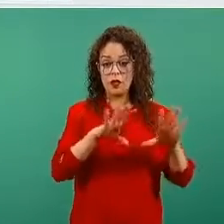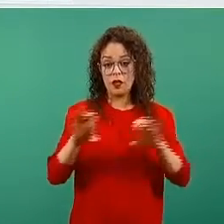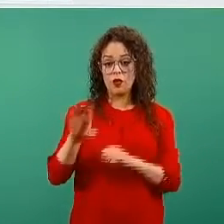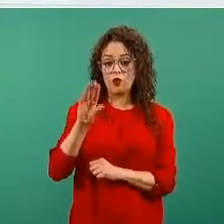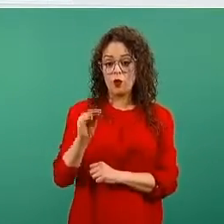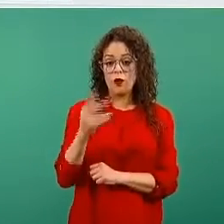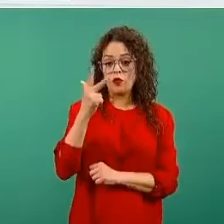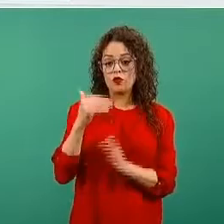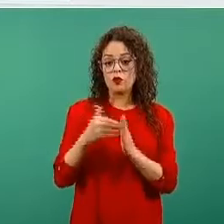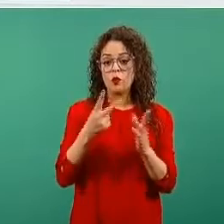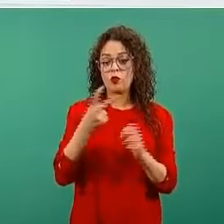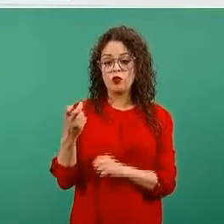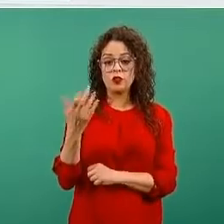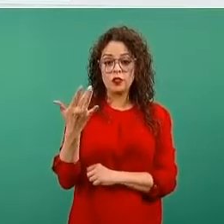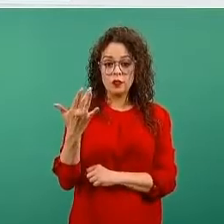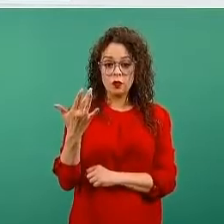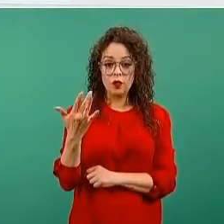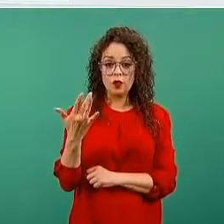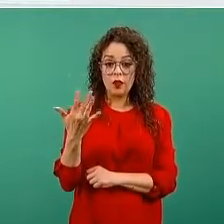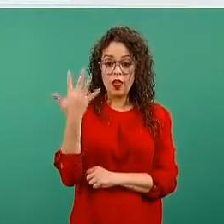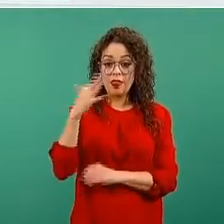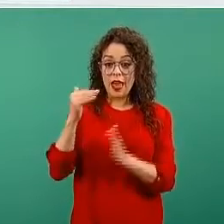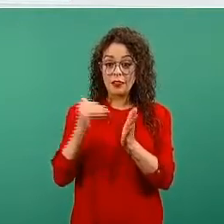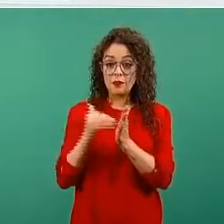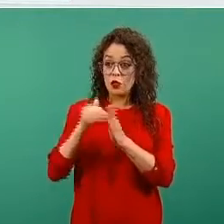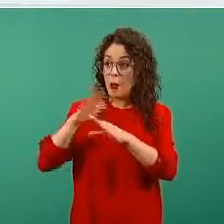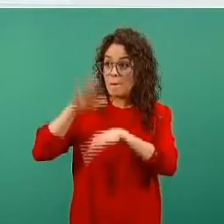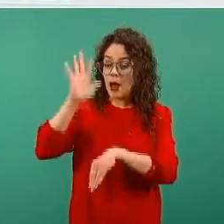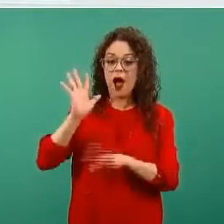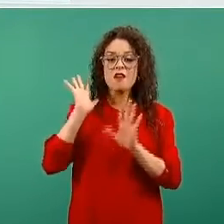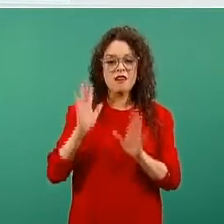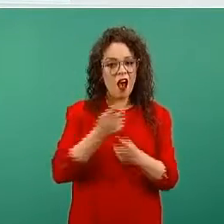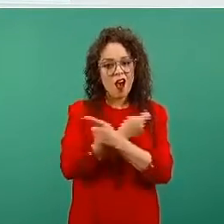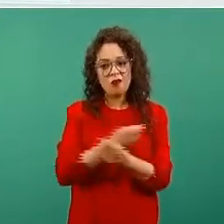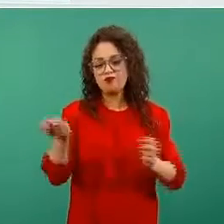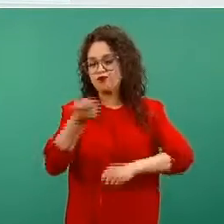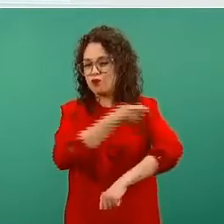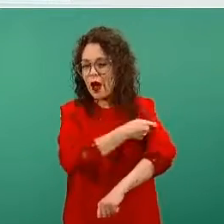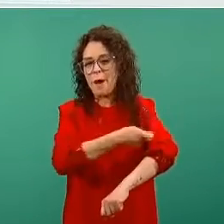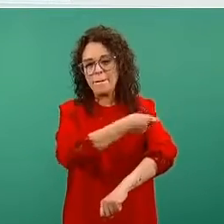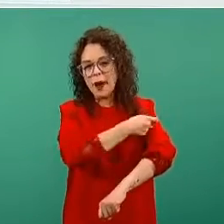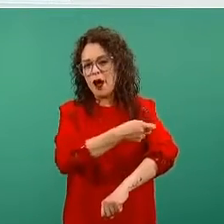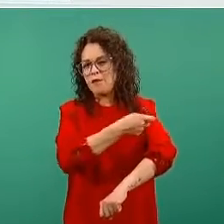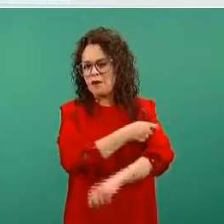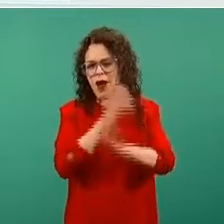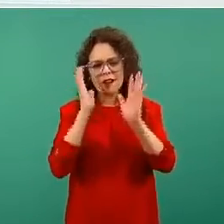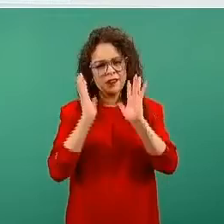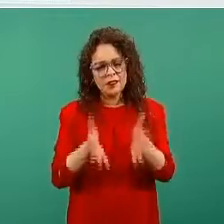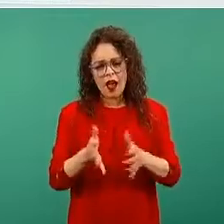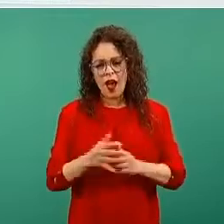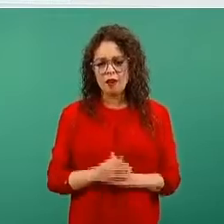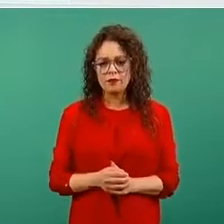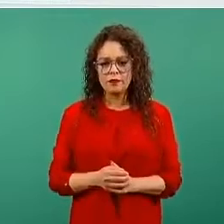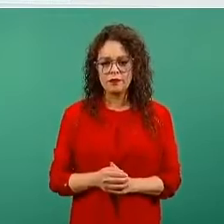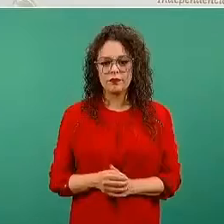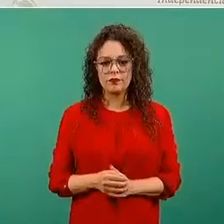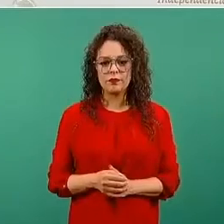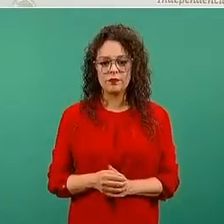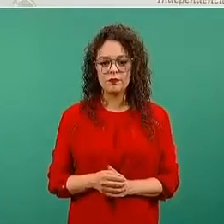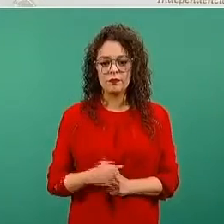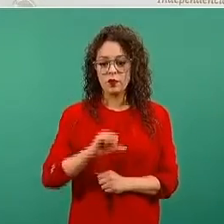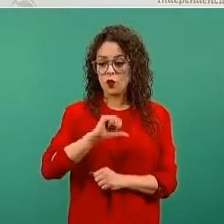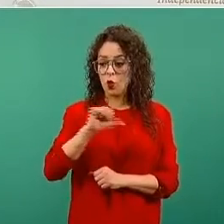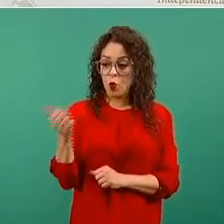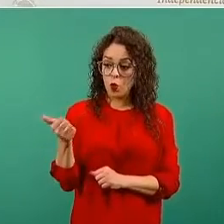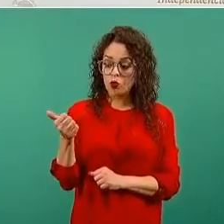15.598.250, más de 10 millones ya se aplicaron y el resto está en este momento en